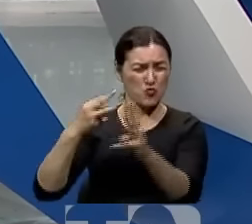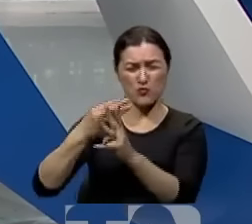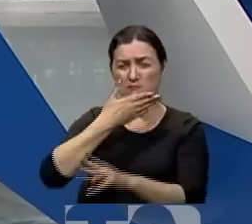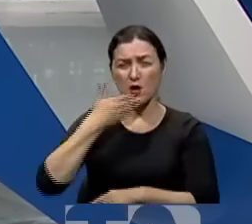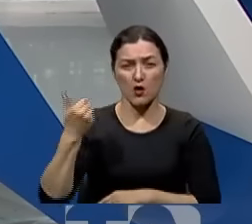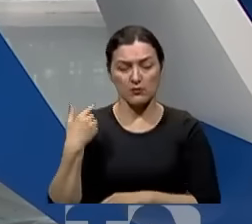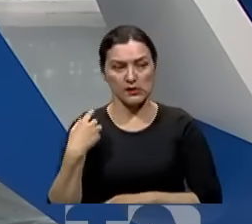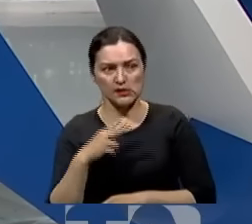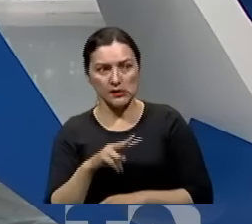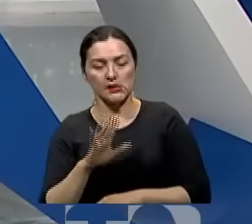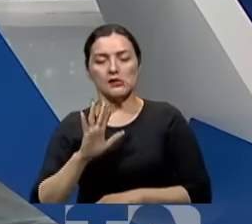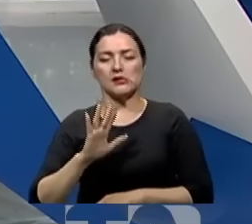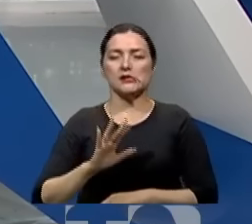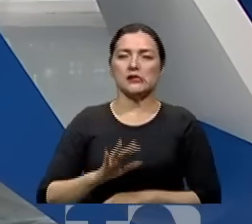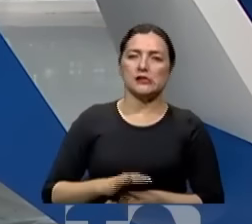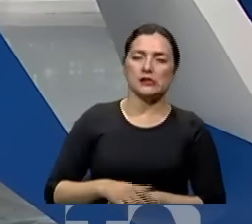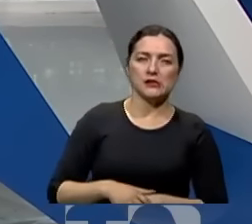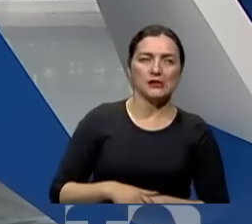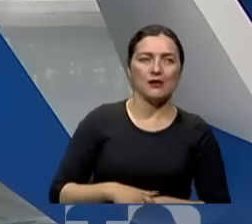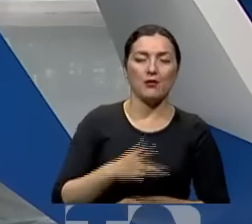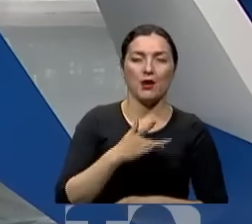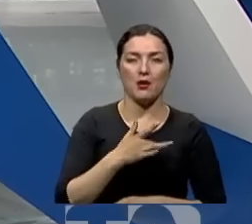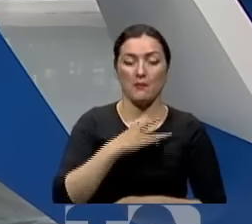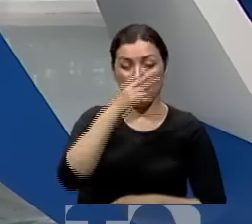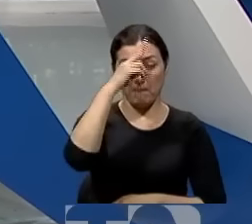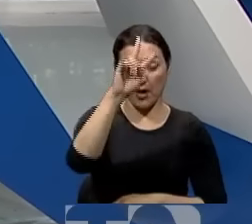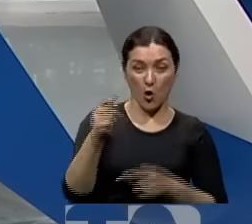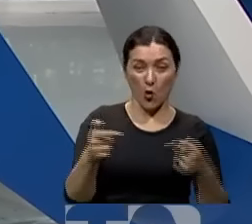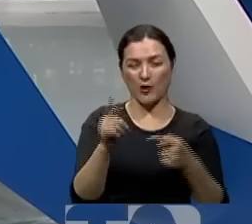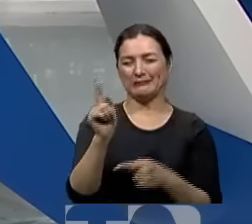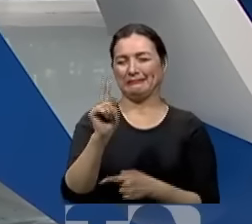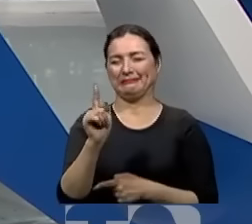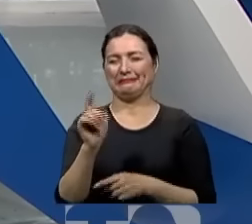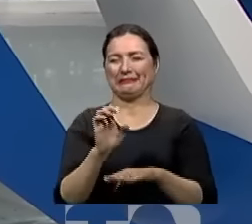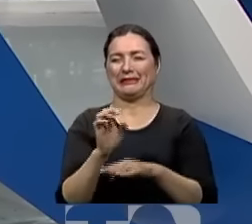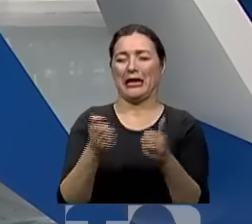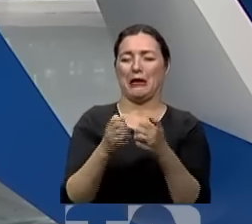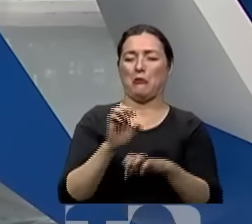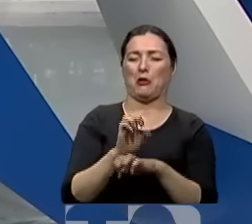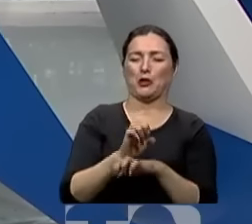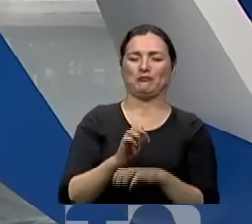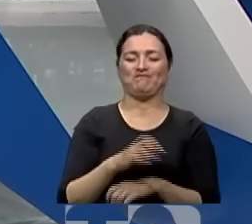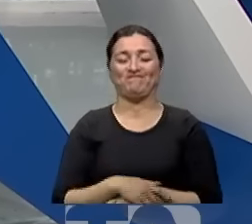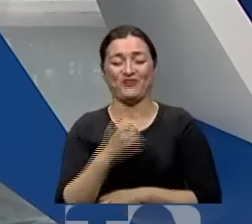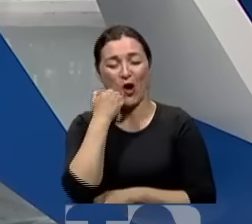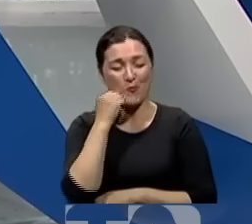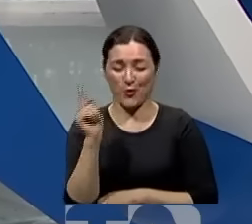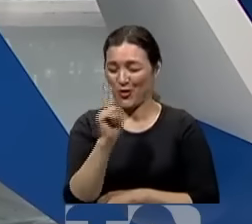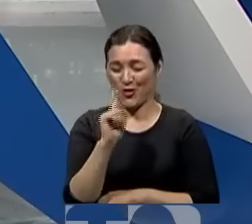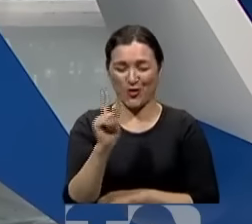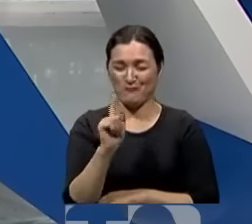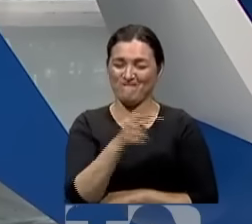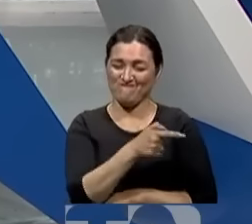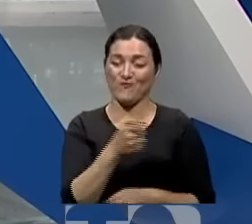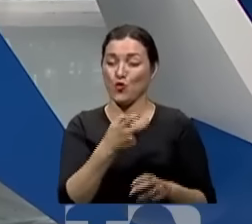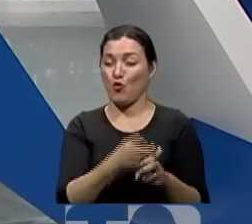y no Ecuador. Se sienten más incómodos con la selección ecuatoriana. Ay, Diosito. Ellos tendrán sus razones, pero lo cierto